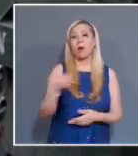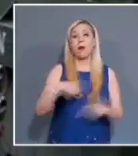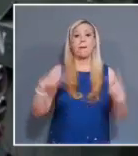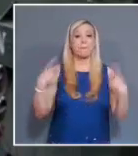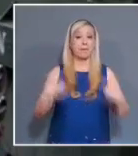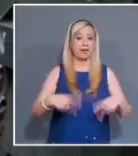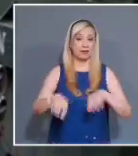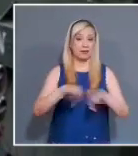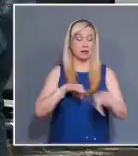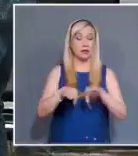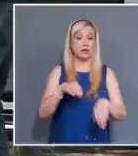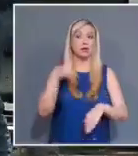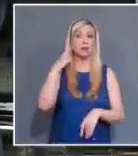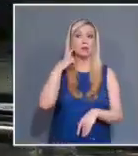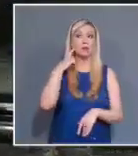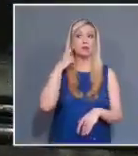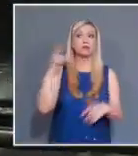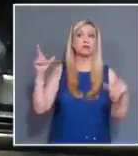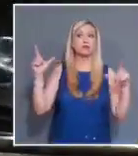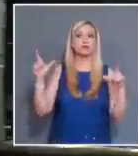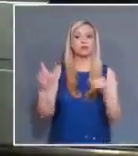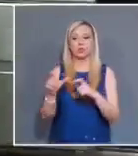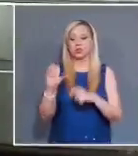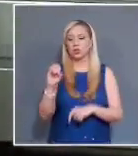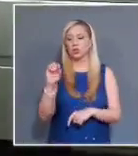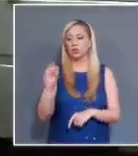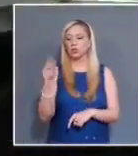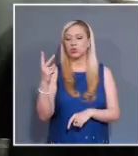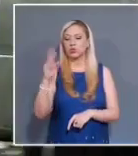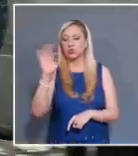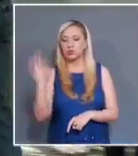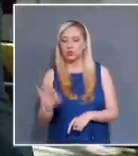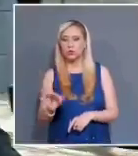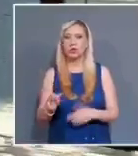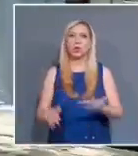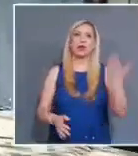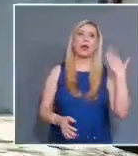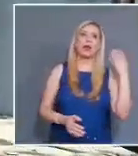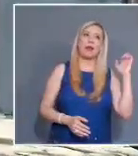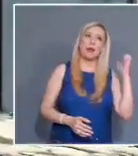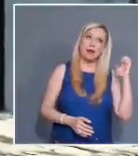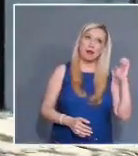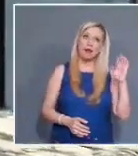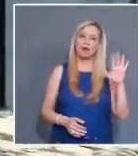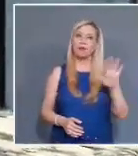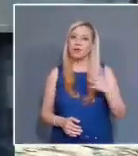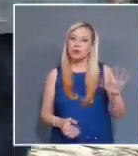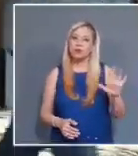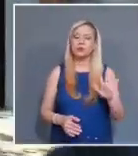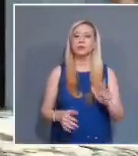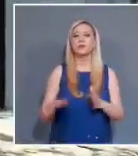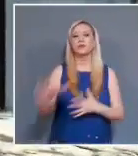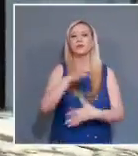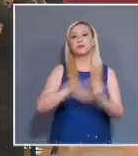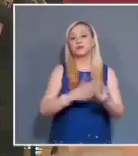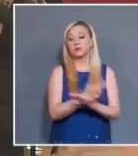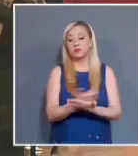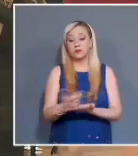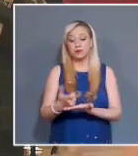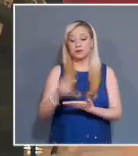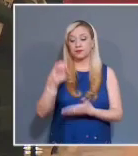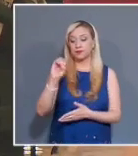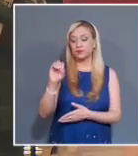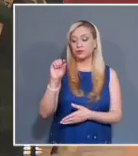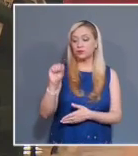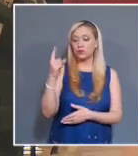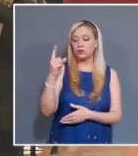disminuyó 0.2% en comparación con enero, mientras que las remuneraciones aumentaron 0.1%.